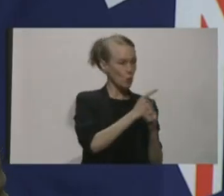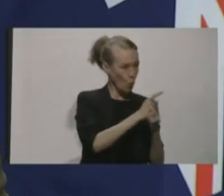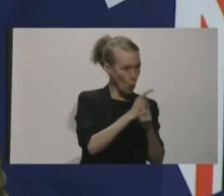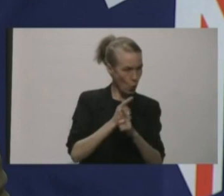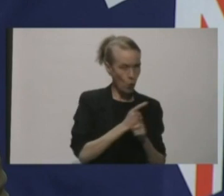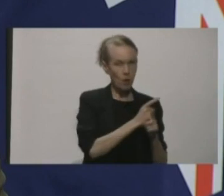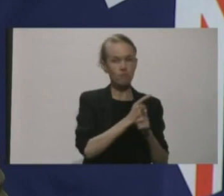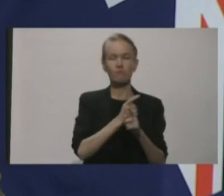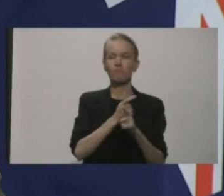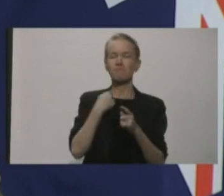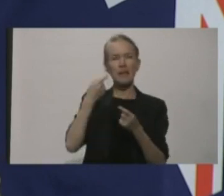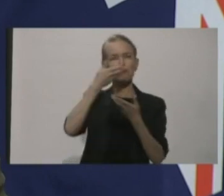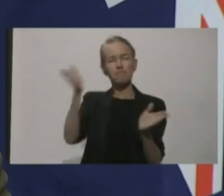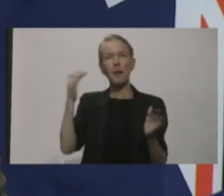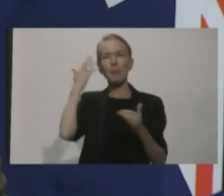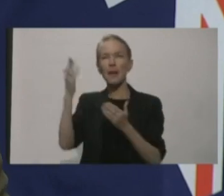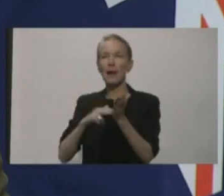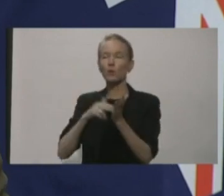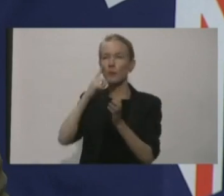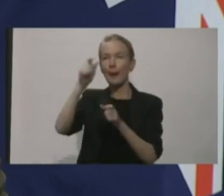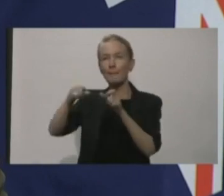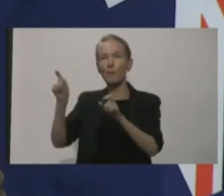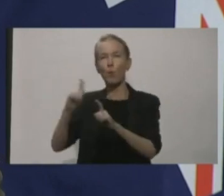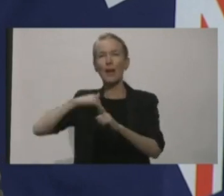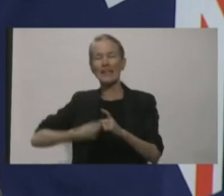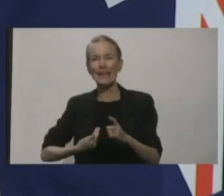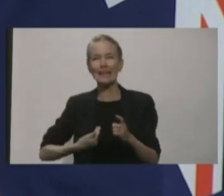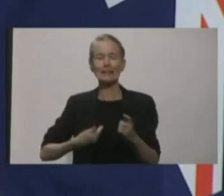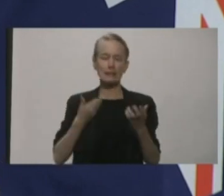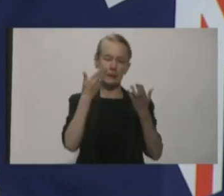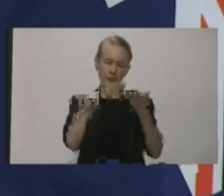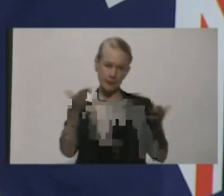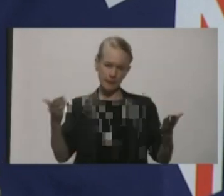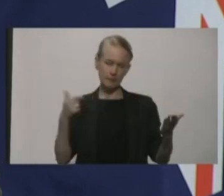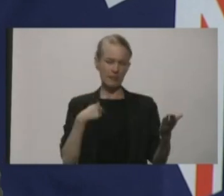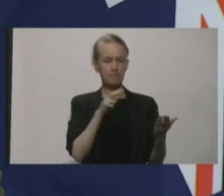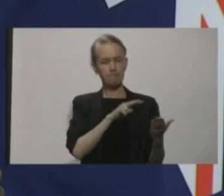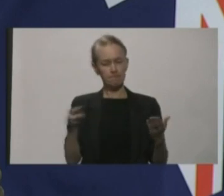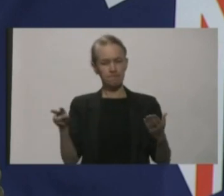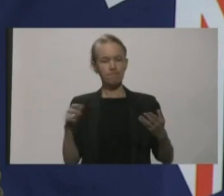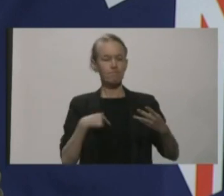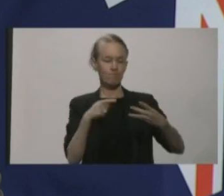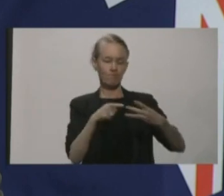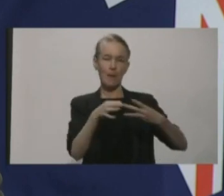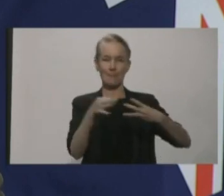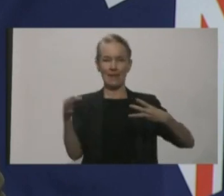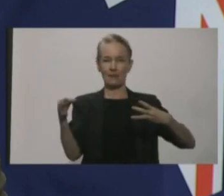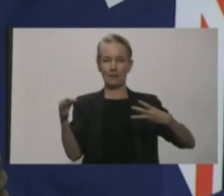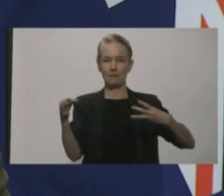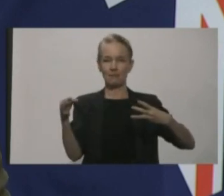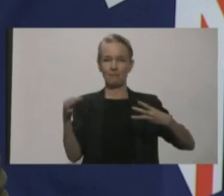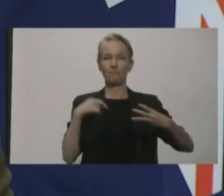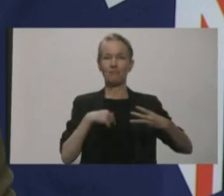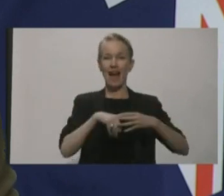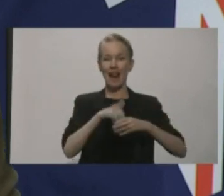transmitidos localmente, vio reaparecer el virus en Auckland la semana pasada. El lunes, la primera ministra anunció la postergación por un mes de